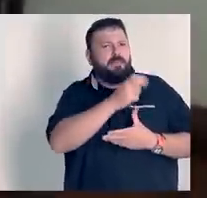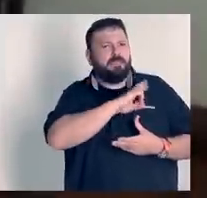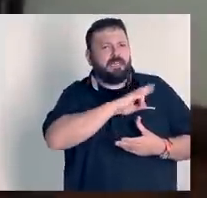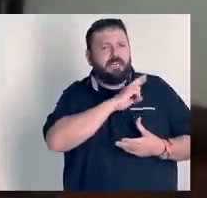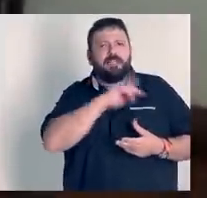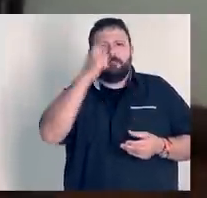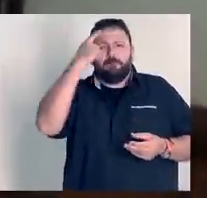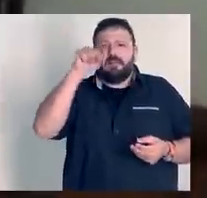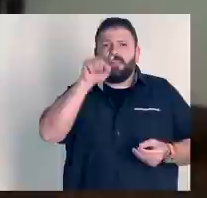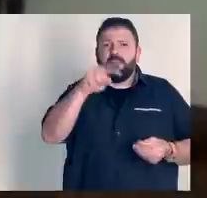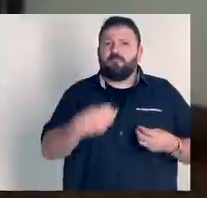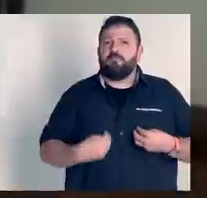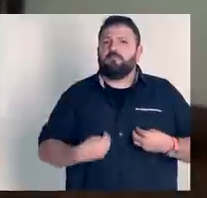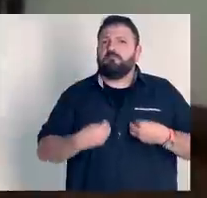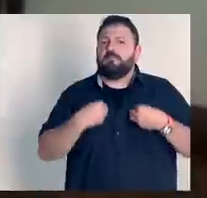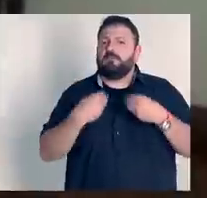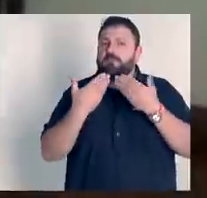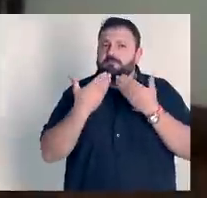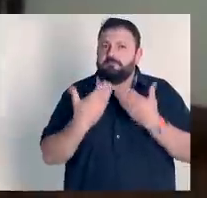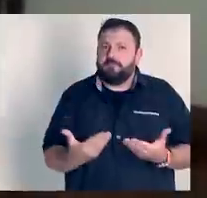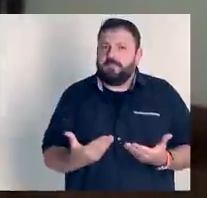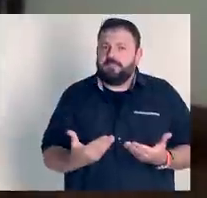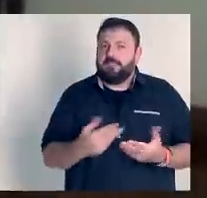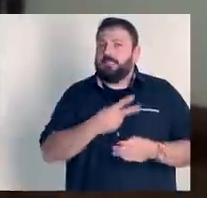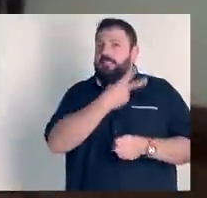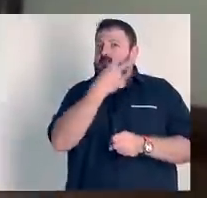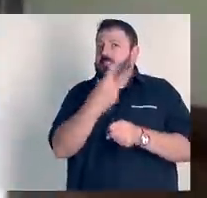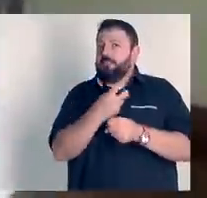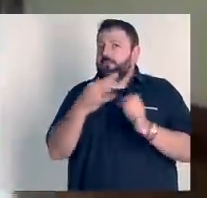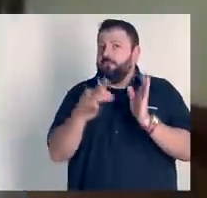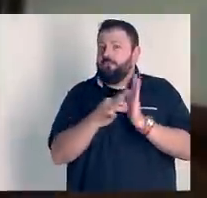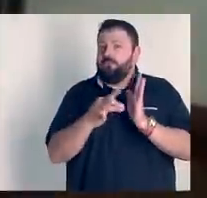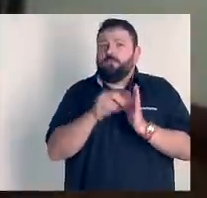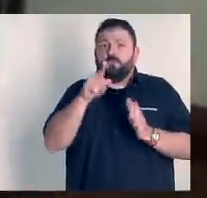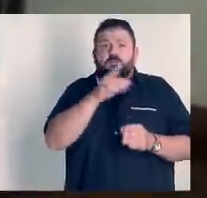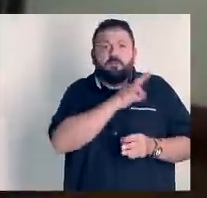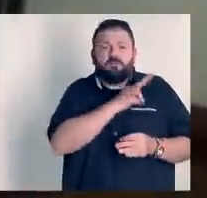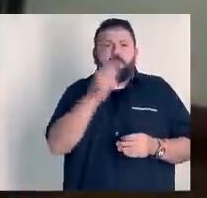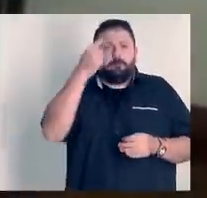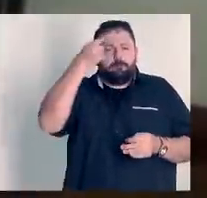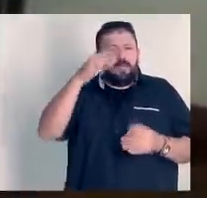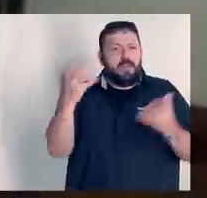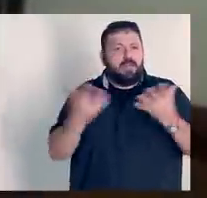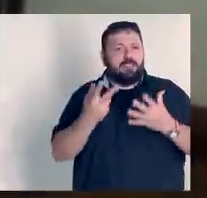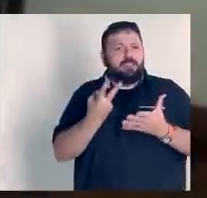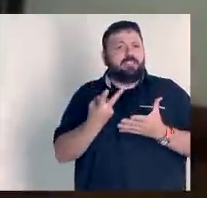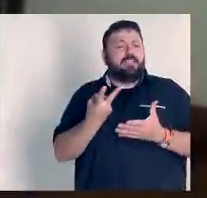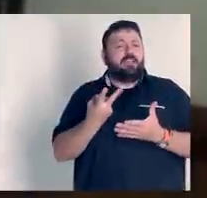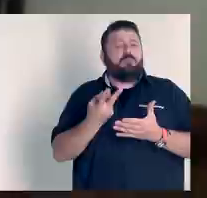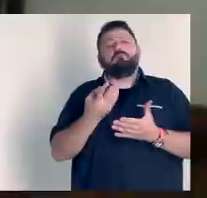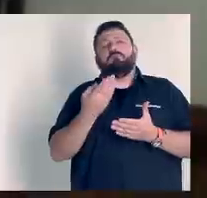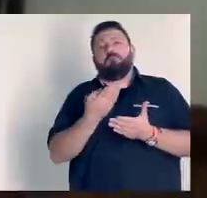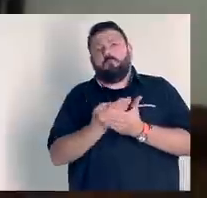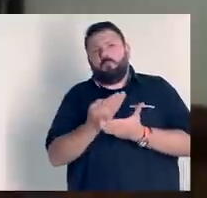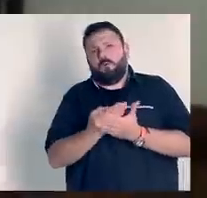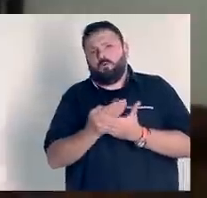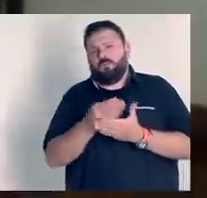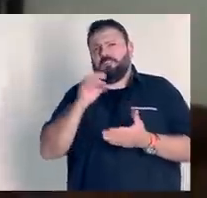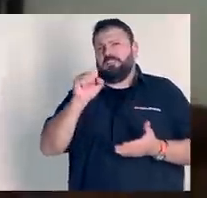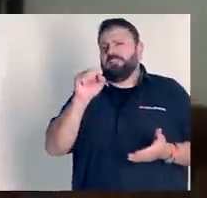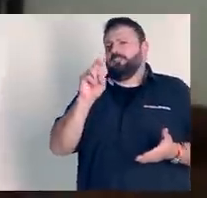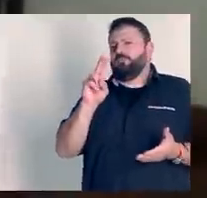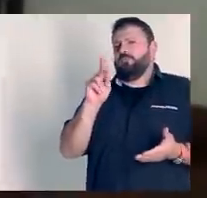que vivas bien. El segundo punto que tengo que tocar para hacerte bronce supreme es que tengas